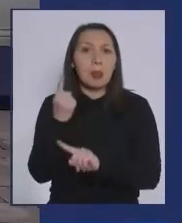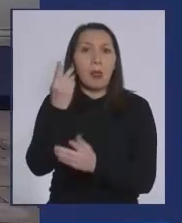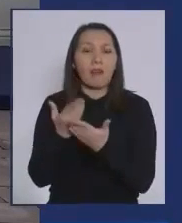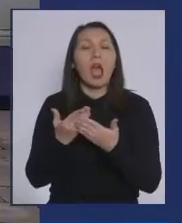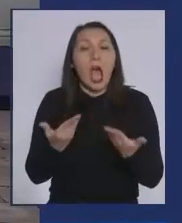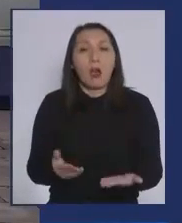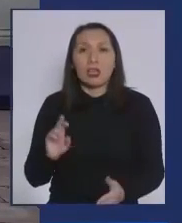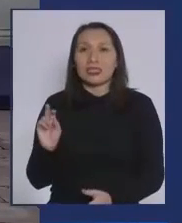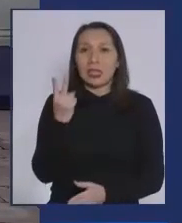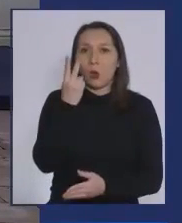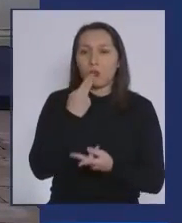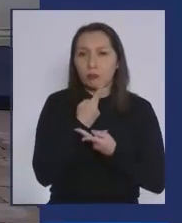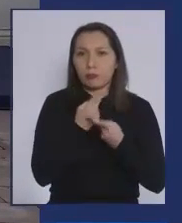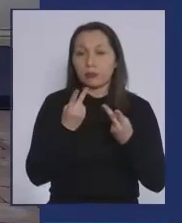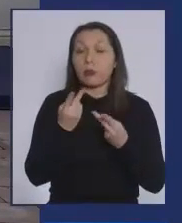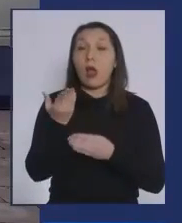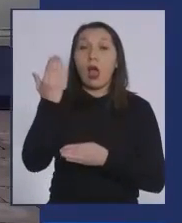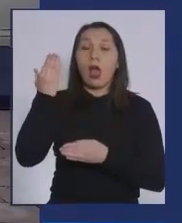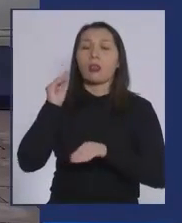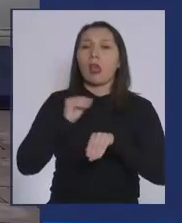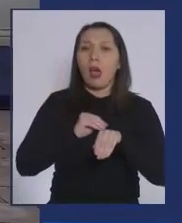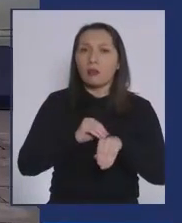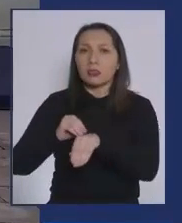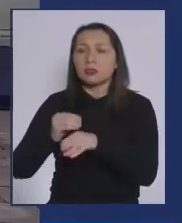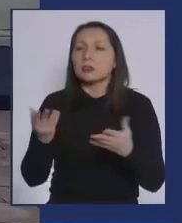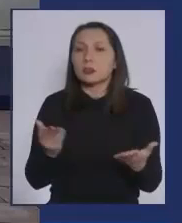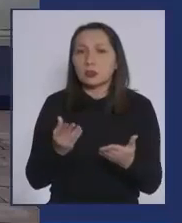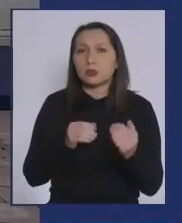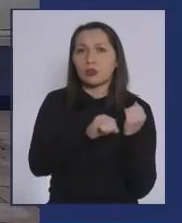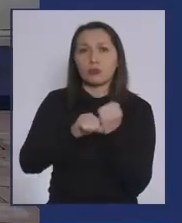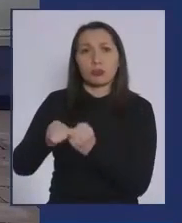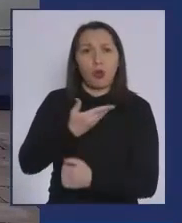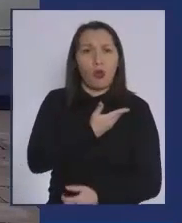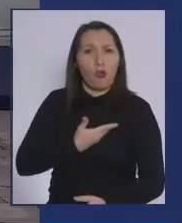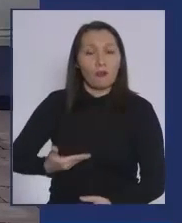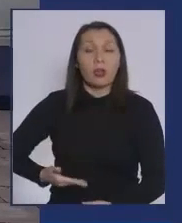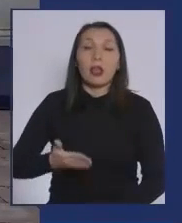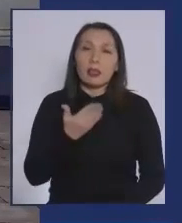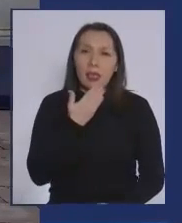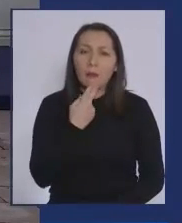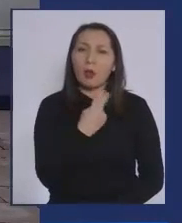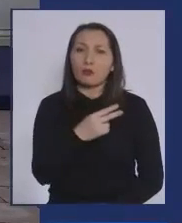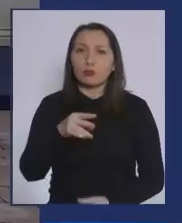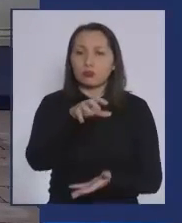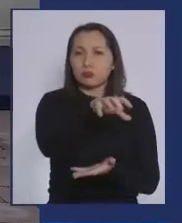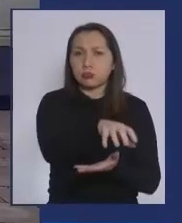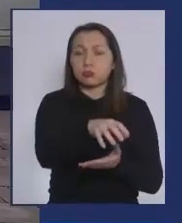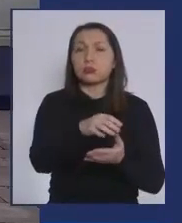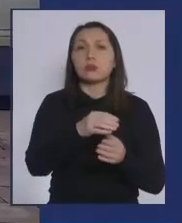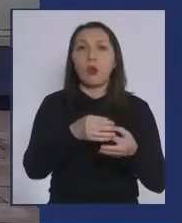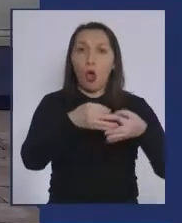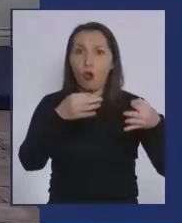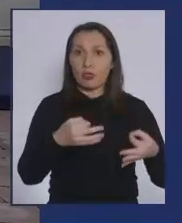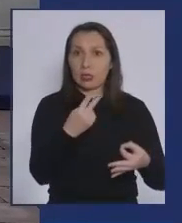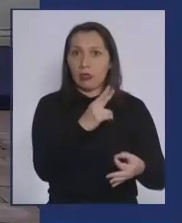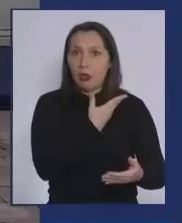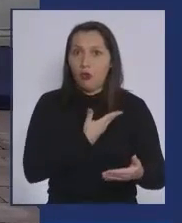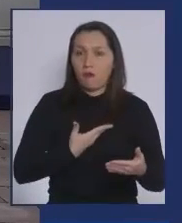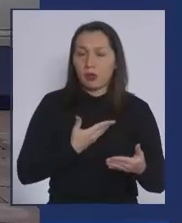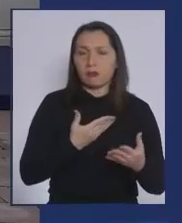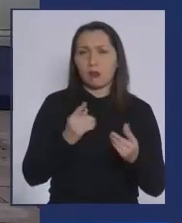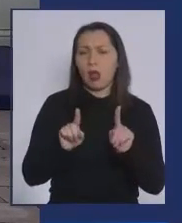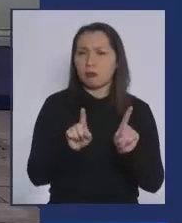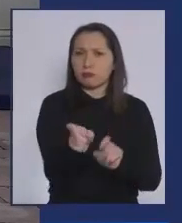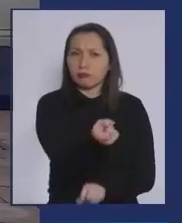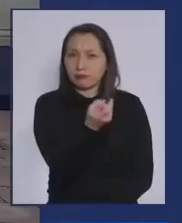sino que el segundo tuvo varias advertencias no solamente desde la oposición sino que también desde su sector desde el oficialismo hay